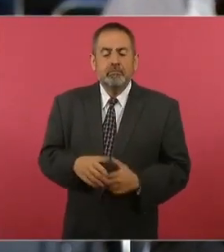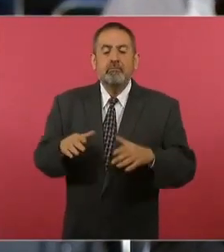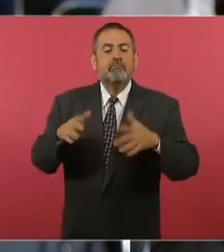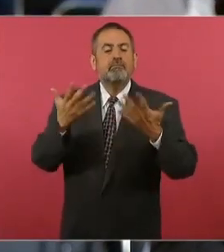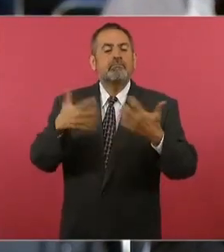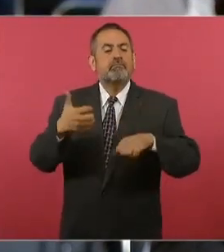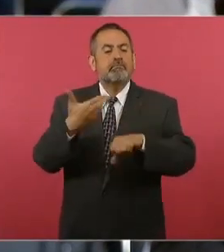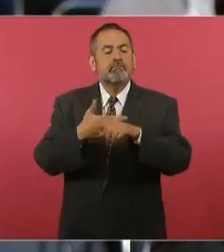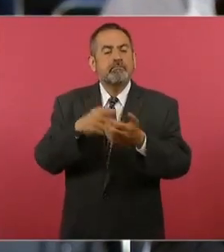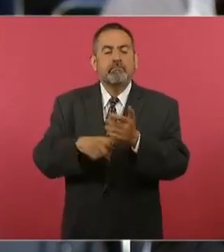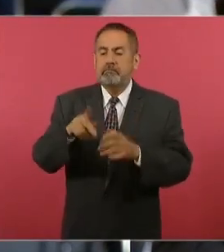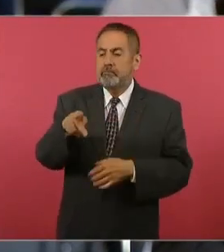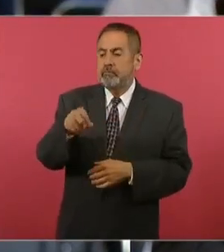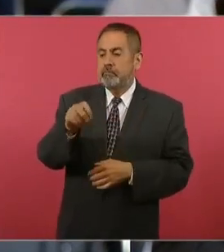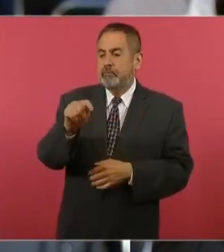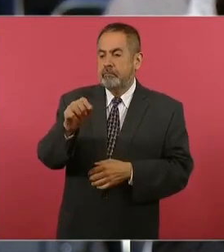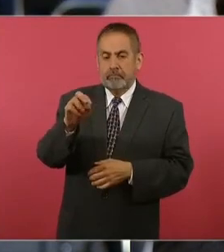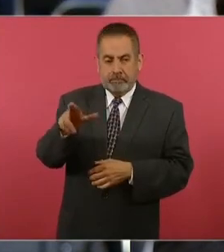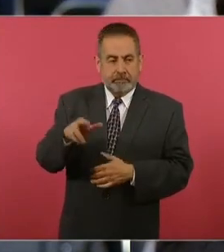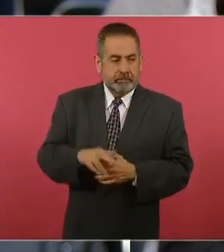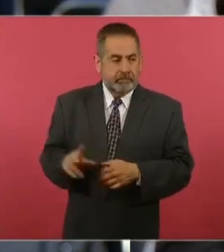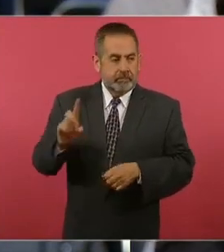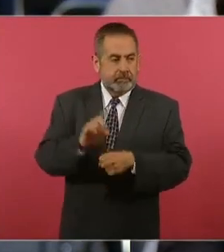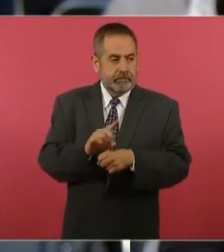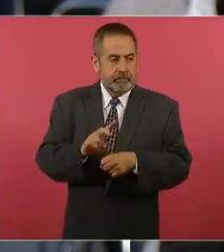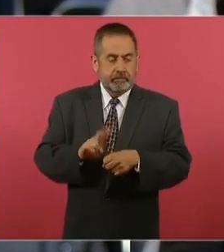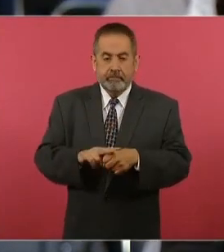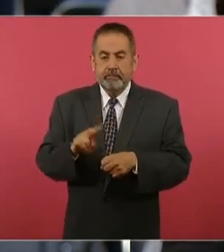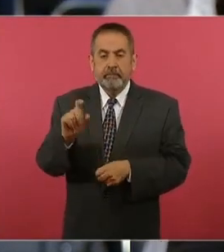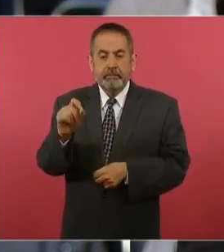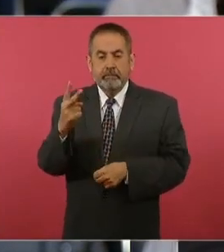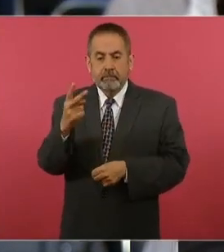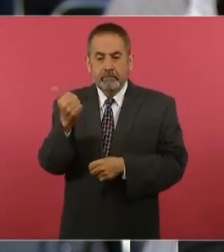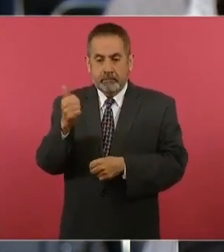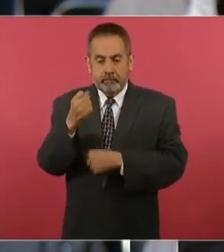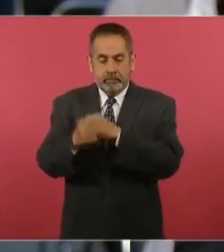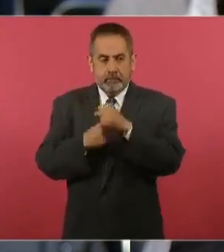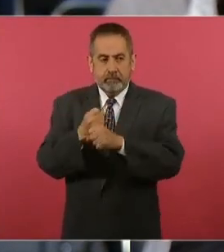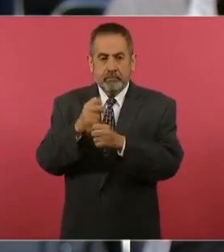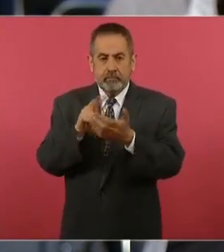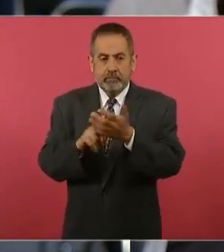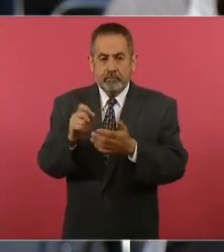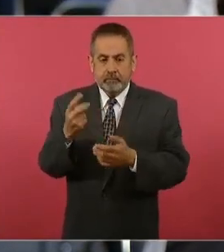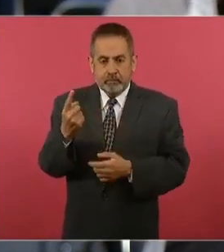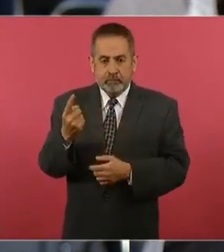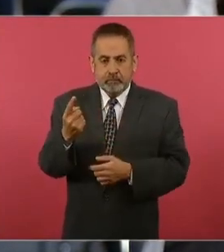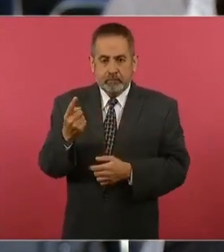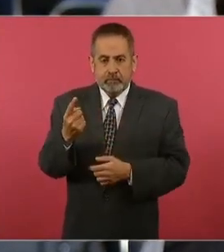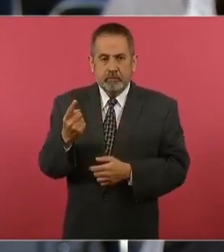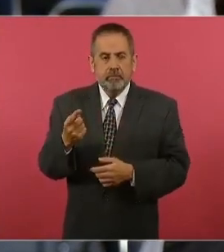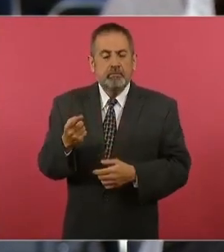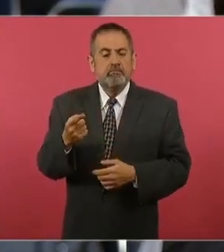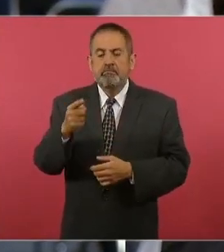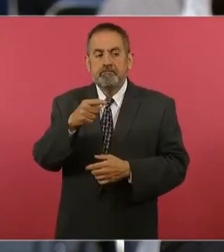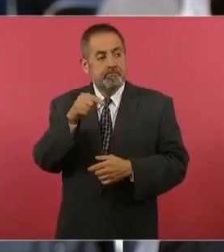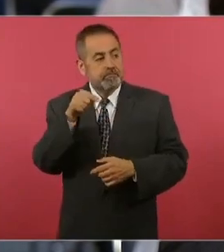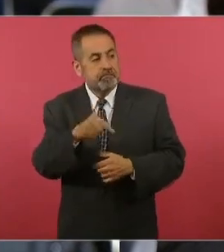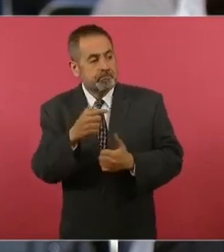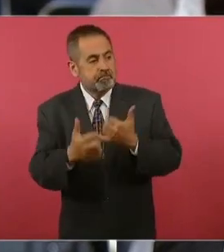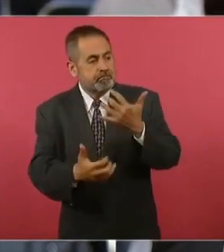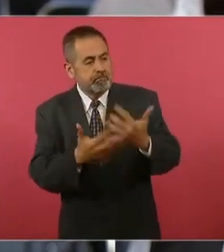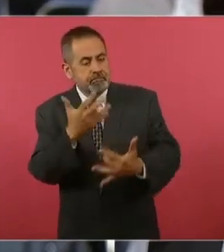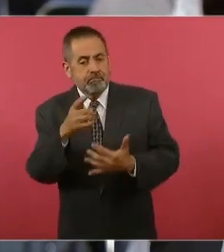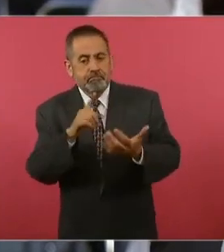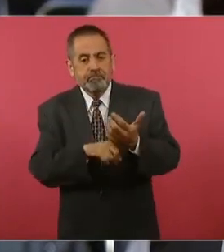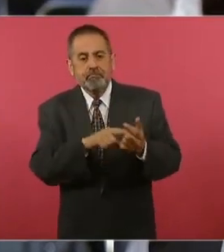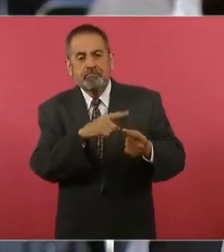Cotemar. El 22 de agosto de 2021, una explosión e incendio en la plataforma